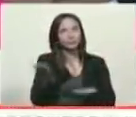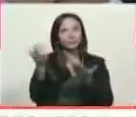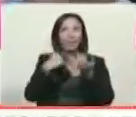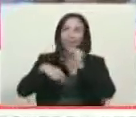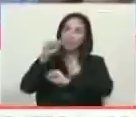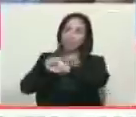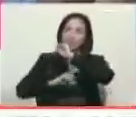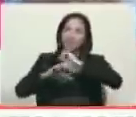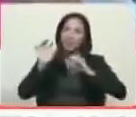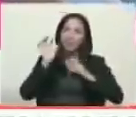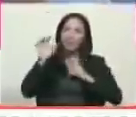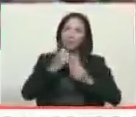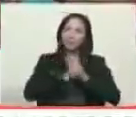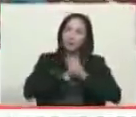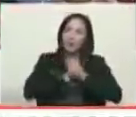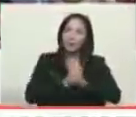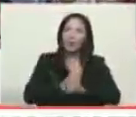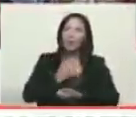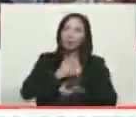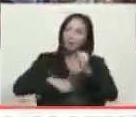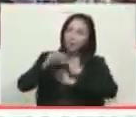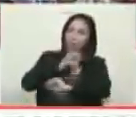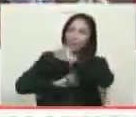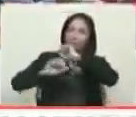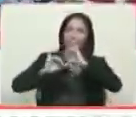defendiendo la patria, defendiendo la revolución,